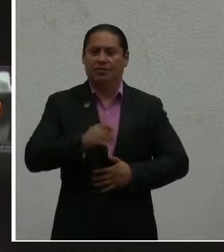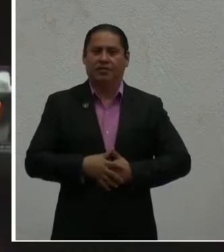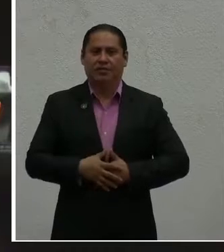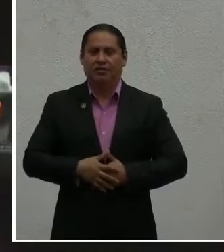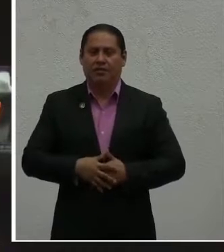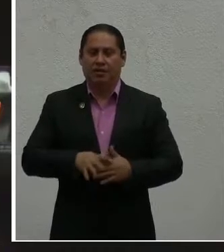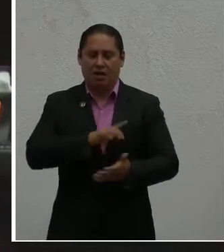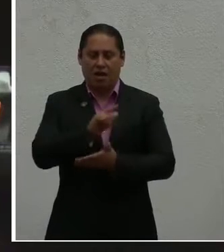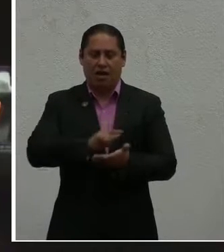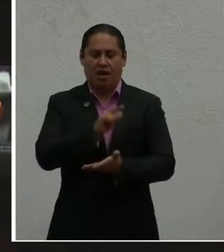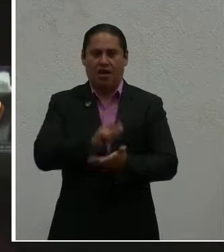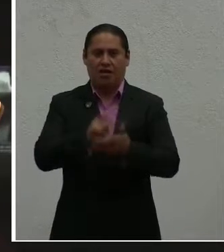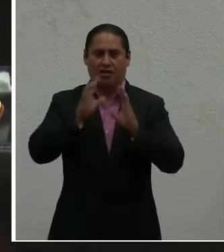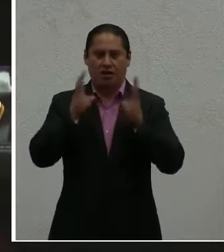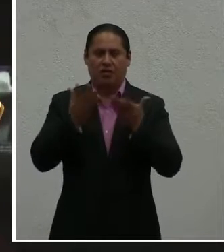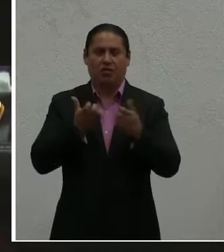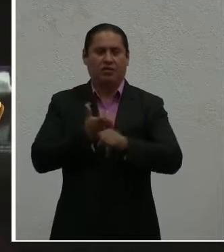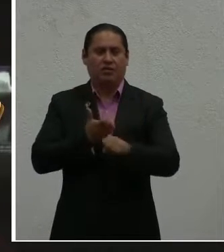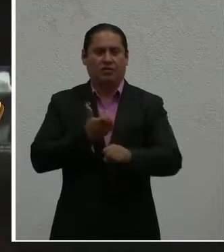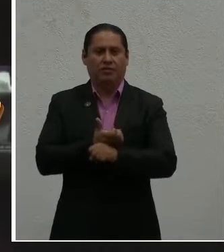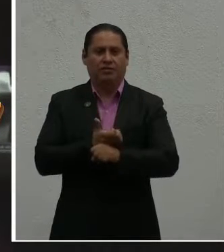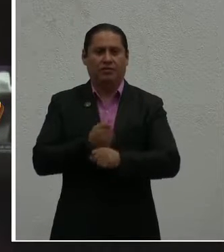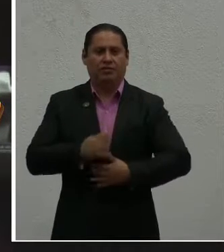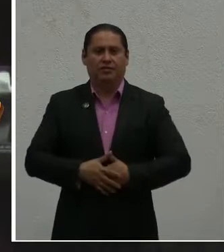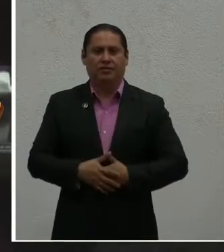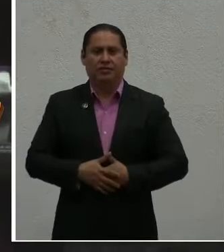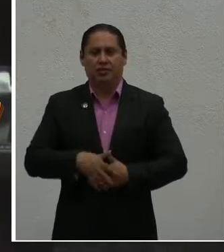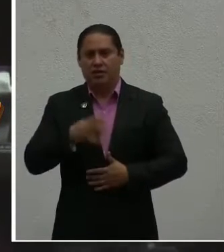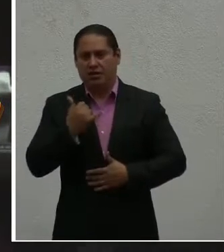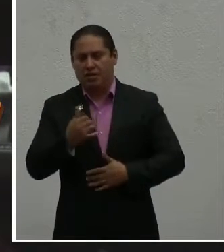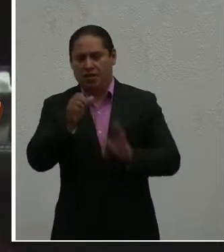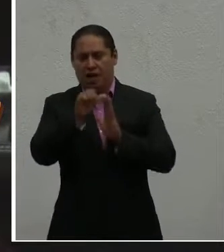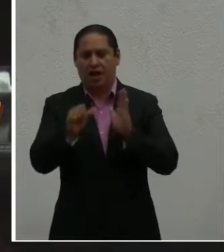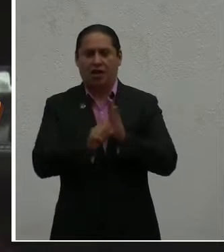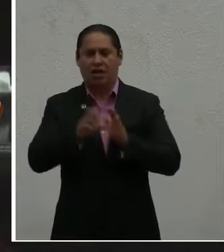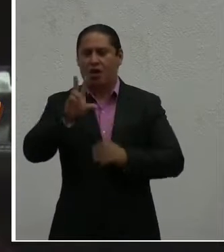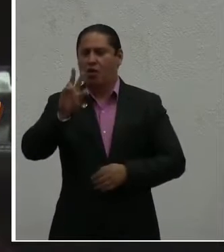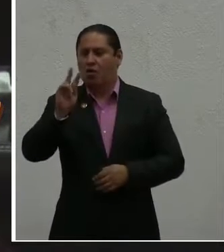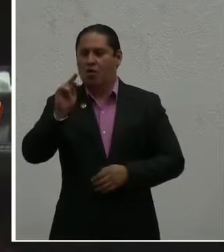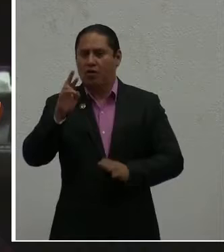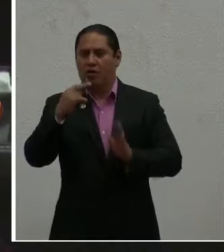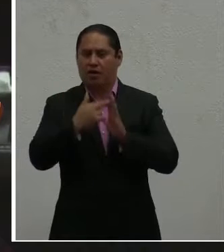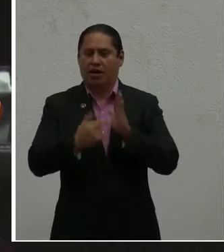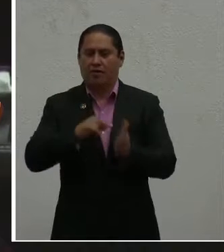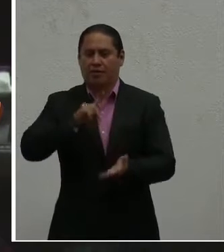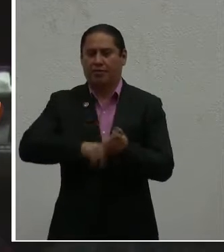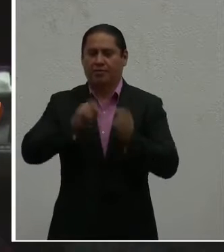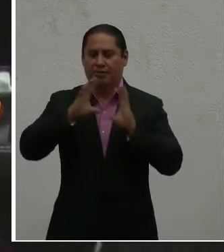de la Ley Orgánica del Congreso del Estado y en el artículo 80 del Reglamento